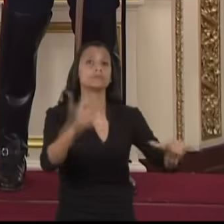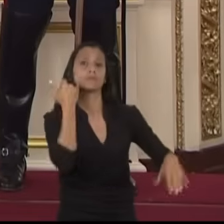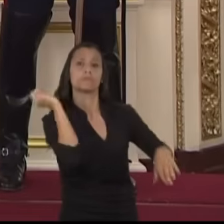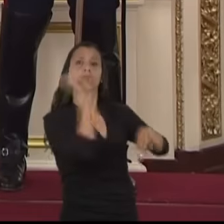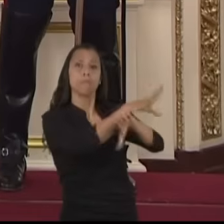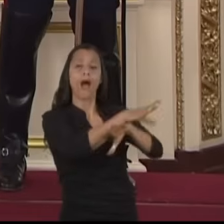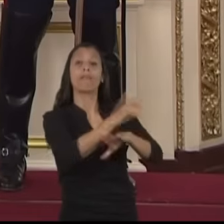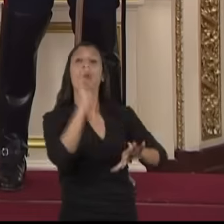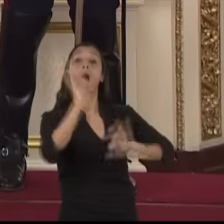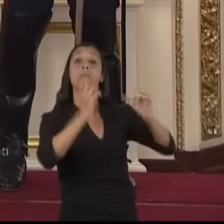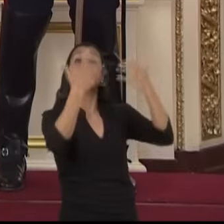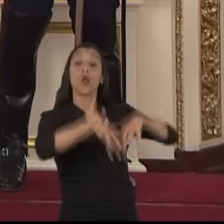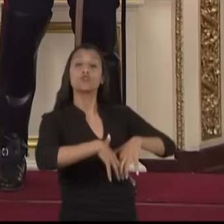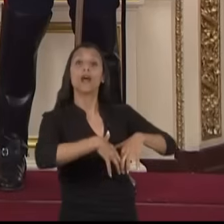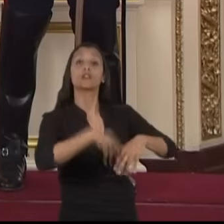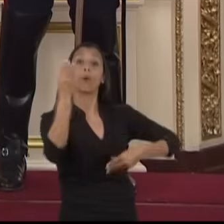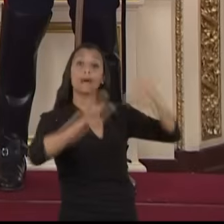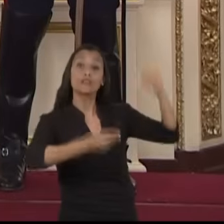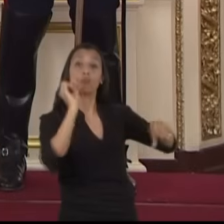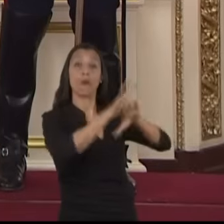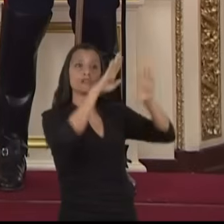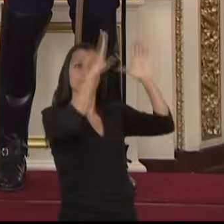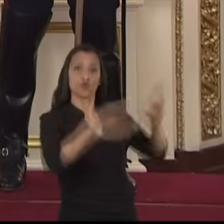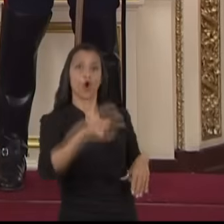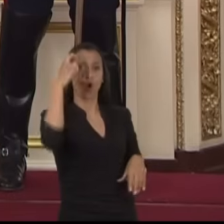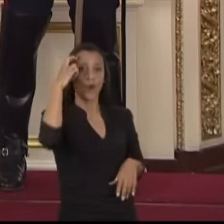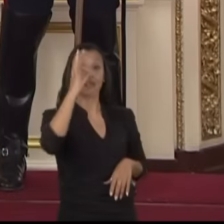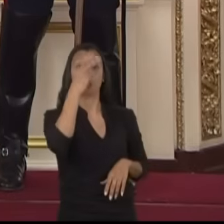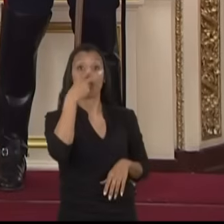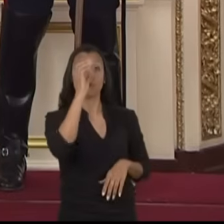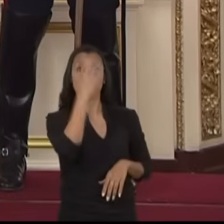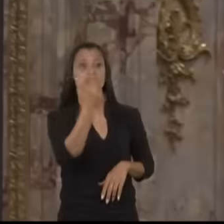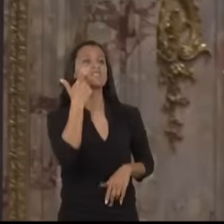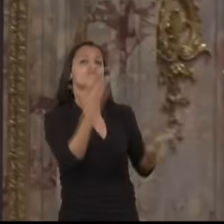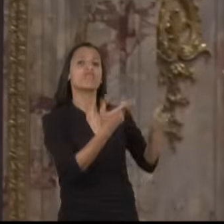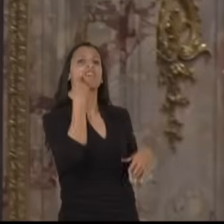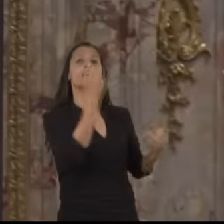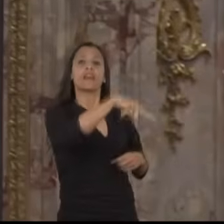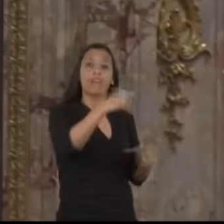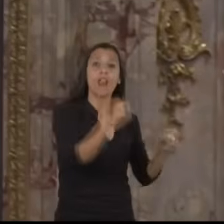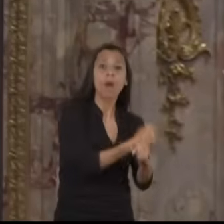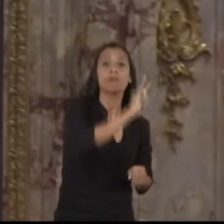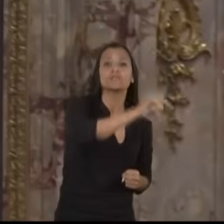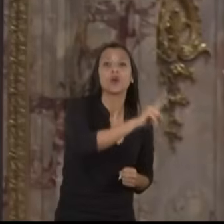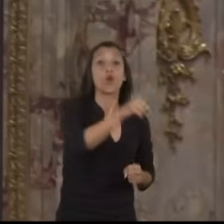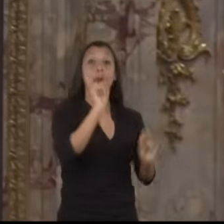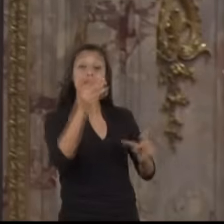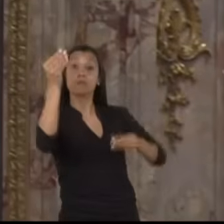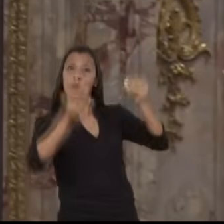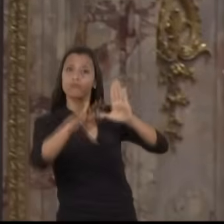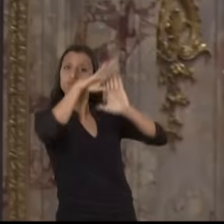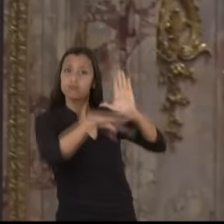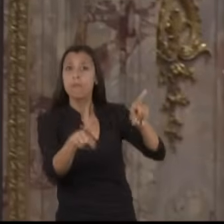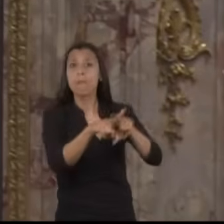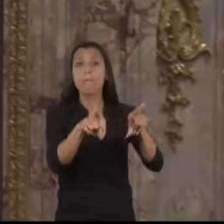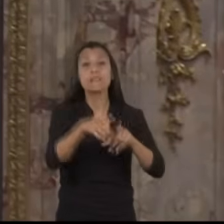proyecto de presupuesto de 2026 al Congreso de la Nación para su evaluación. Este presupuesto sostiene, al